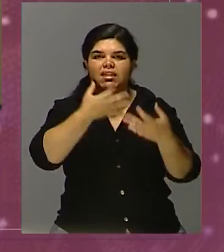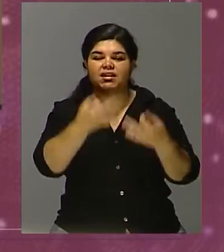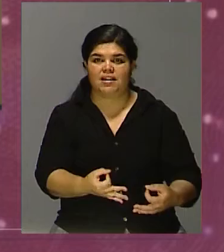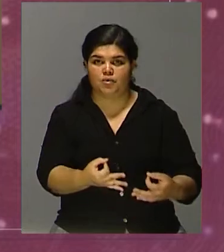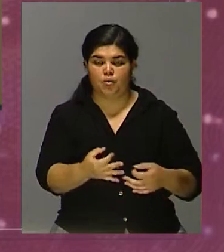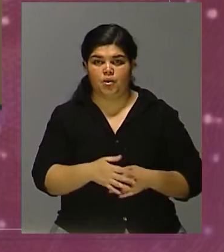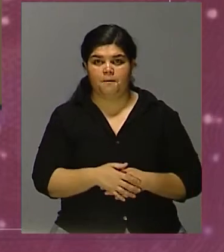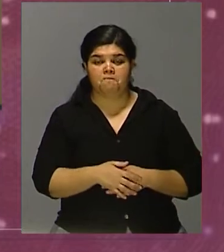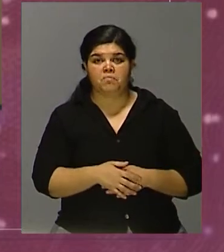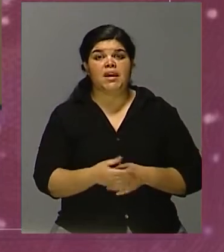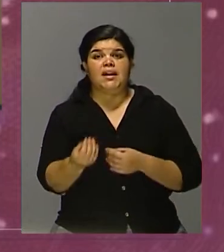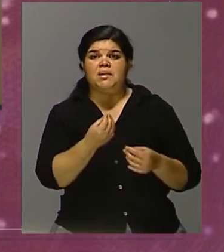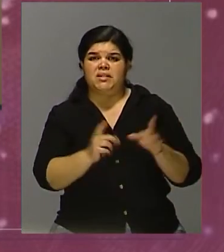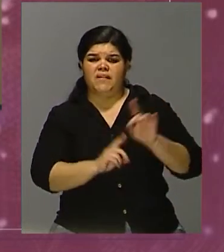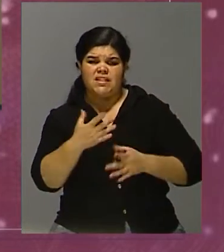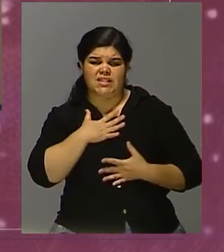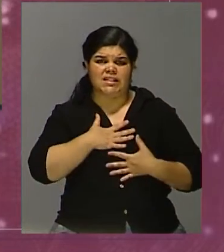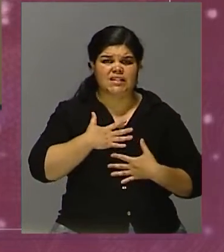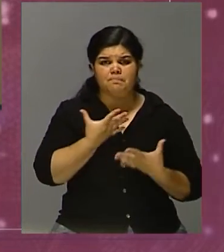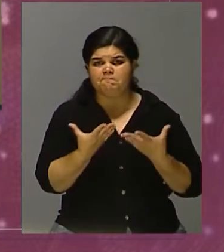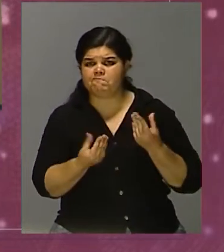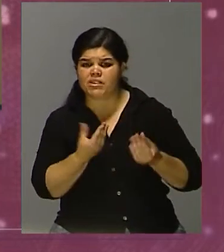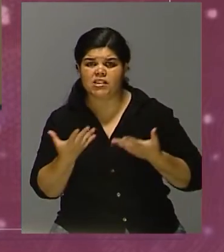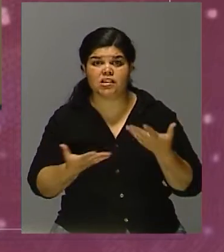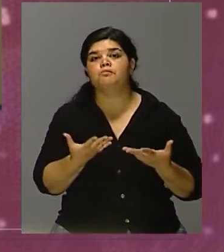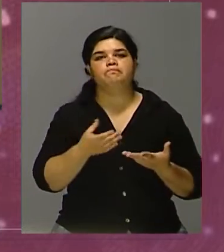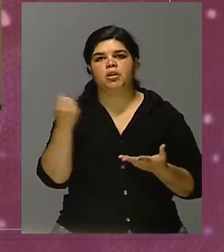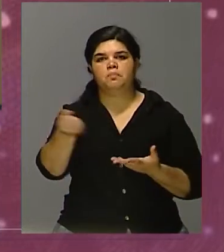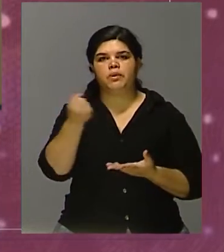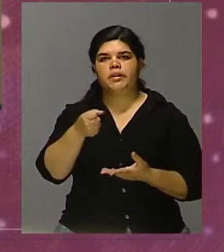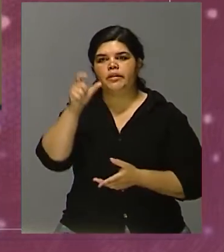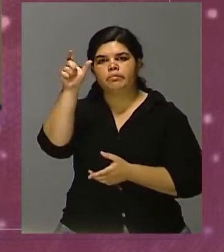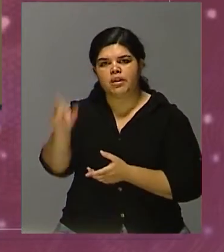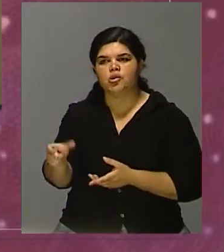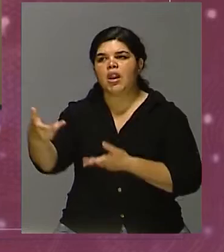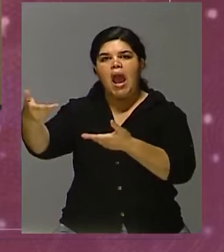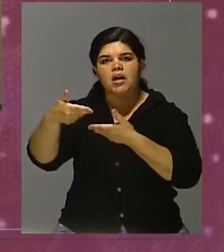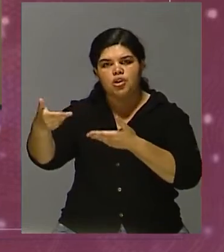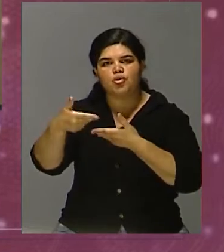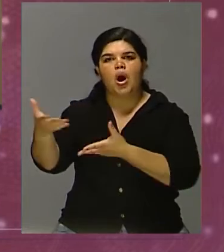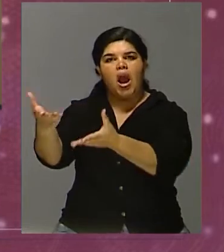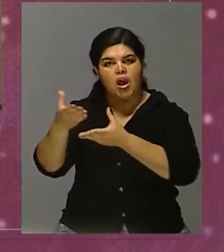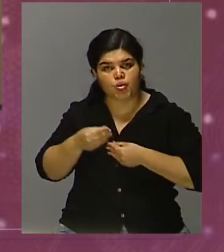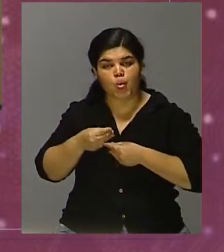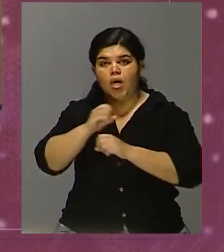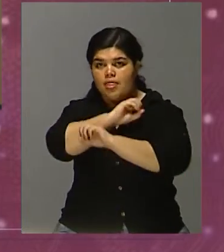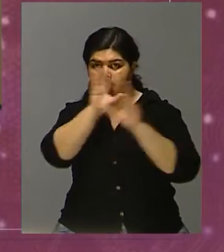nosotros mismos, quizás está bueno buscar un asesoramiento adecuado que nos ayude y nos acompañe, porque te reitero, no hace